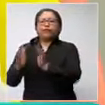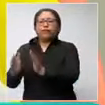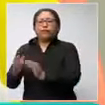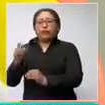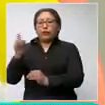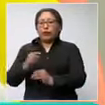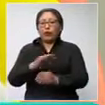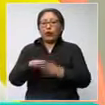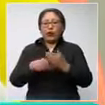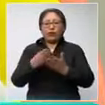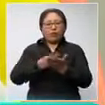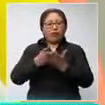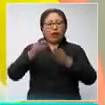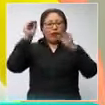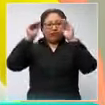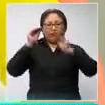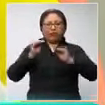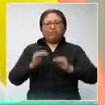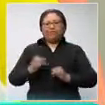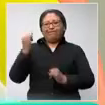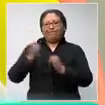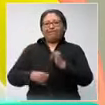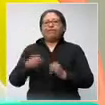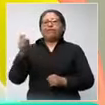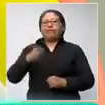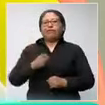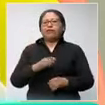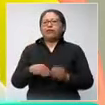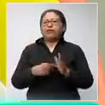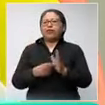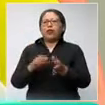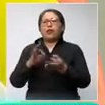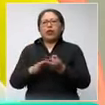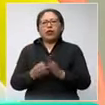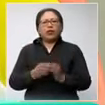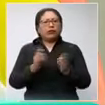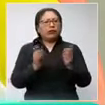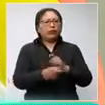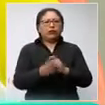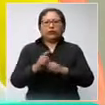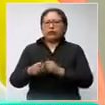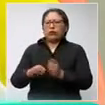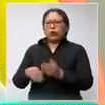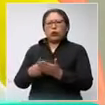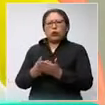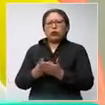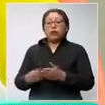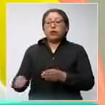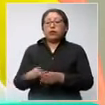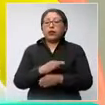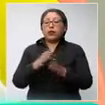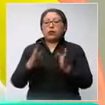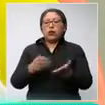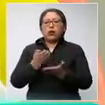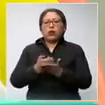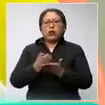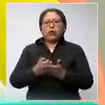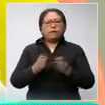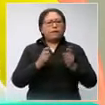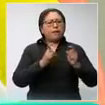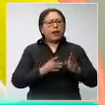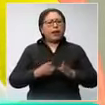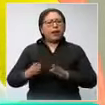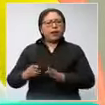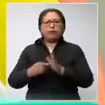sistematizar la propuesta. Y la última es ponerle cifras y fechas a la reforma. Con el ministro de Economía, con la planificación del